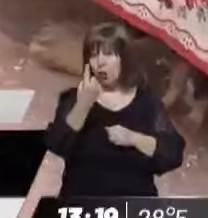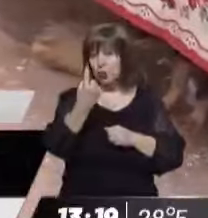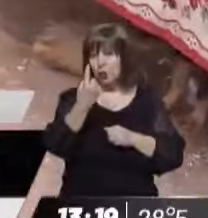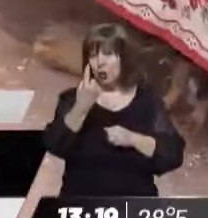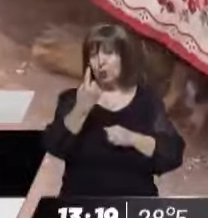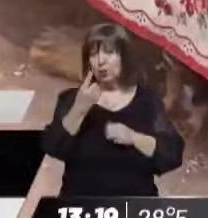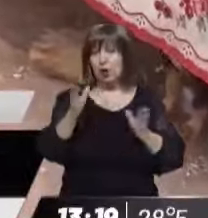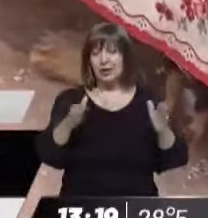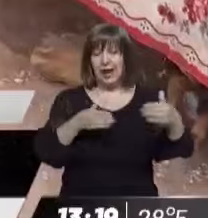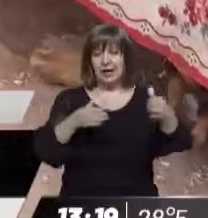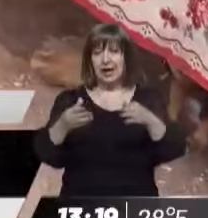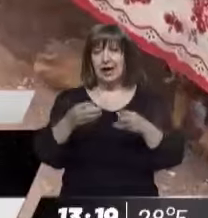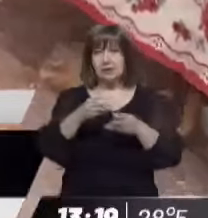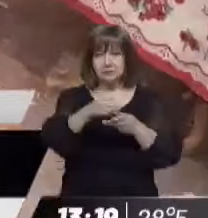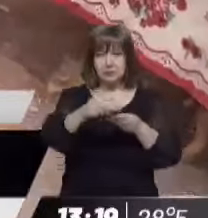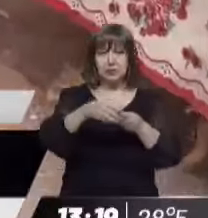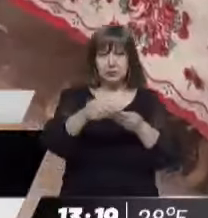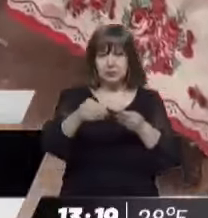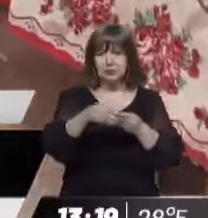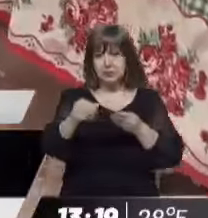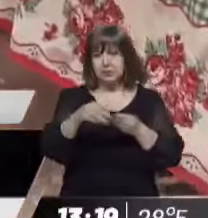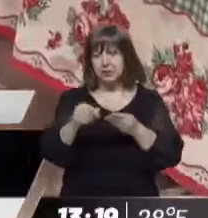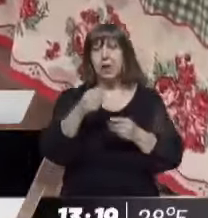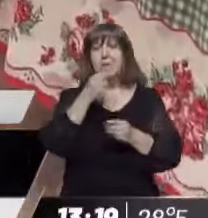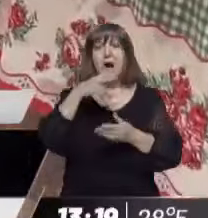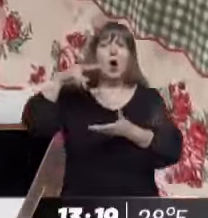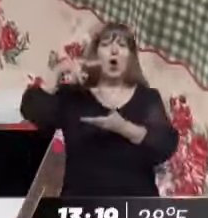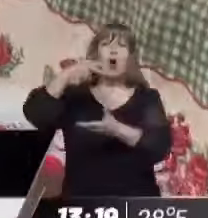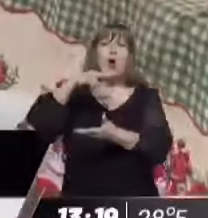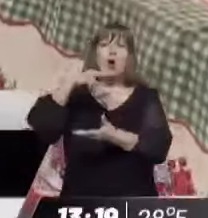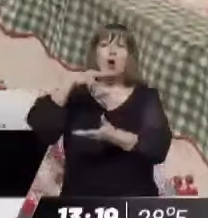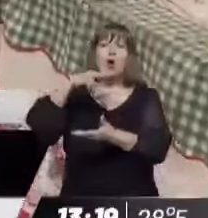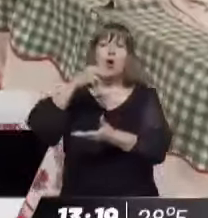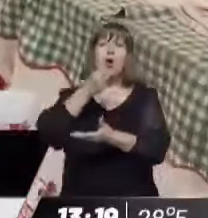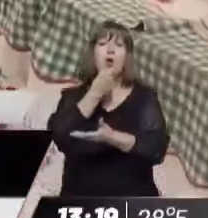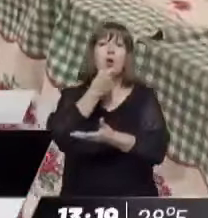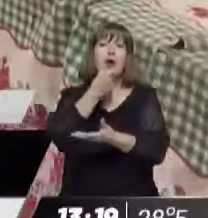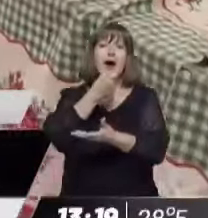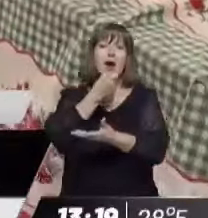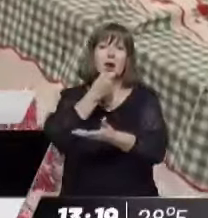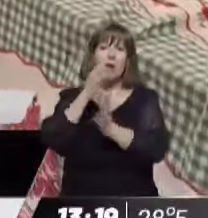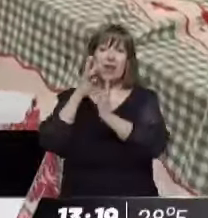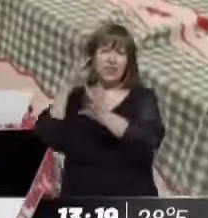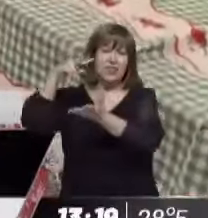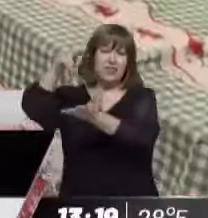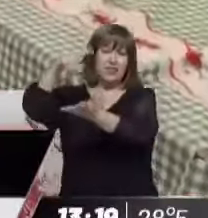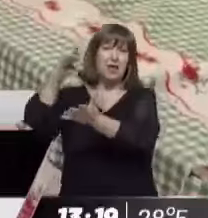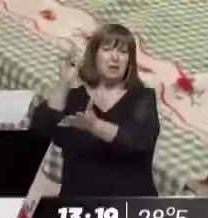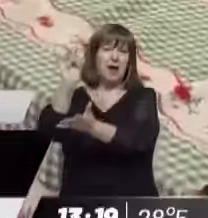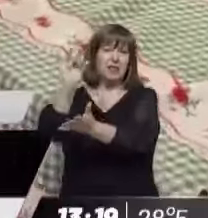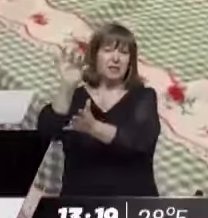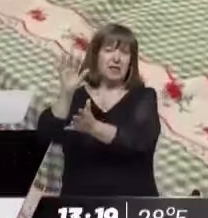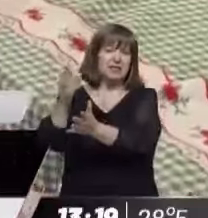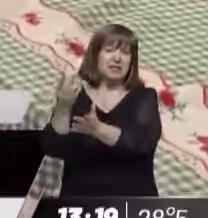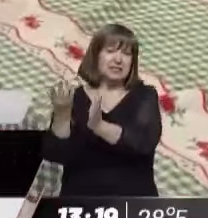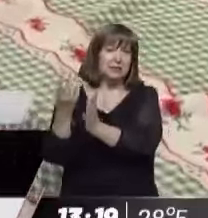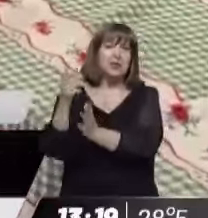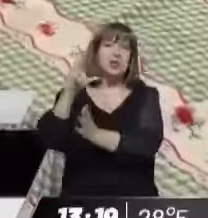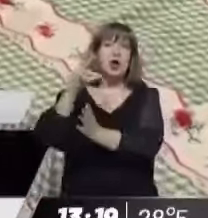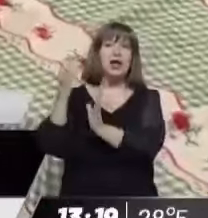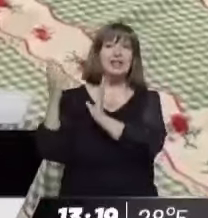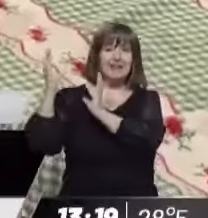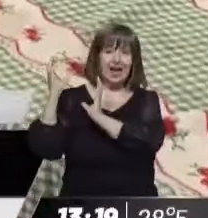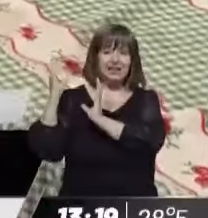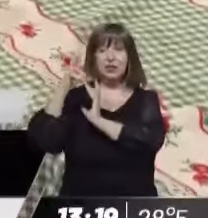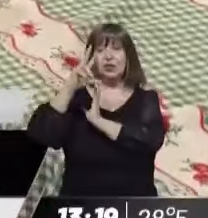toda la familia sí podés hacer más así que con la uva. Sí, más que con la uva. Sergio, Noelia, sí. Bueno, fíjense que son